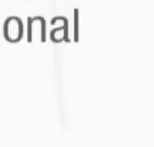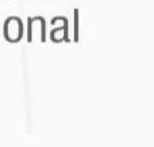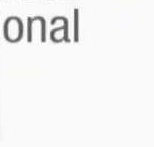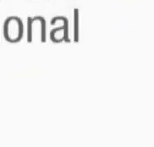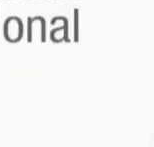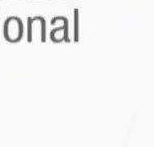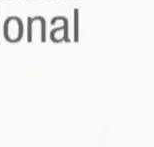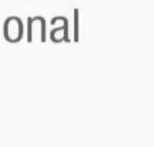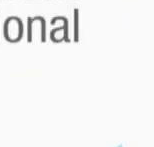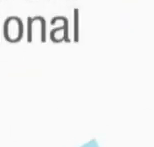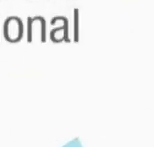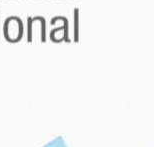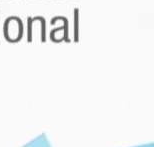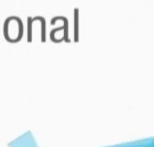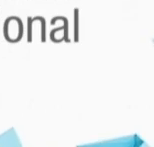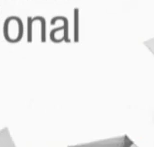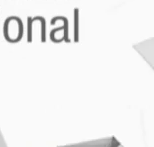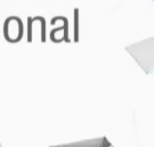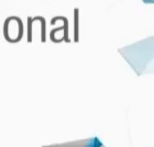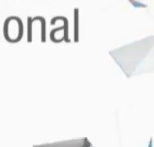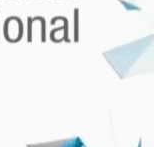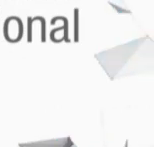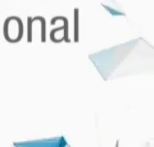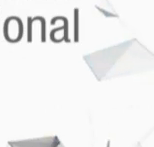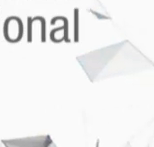Inicio de espacio promocional.